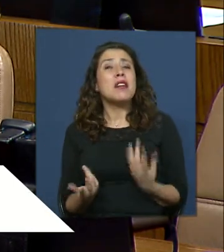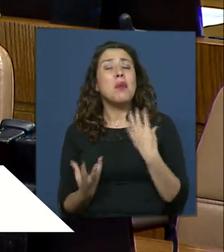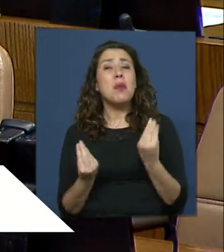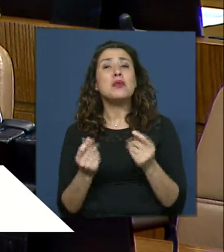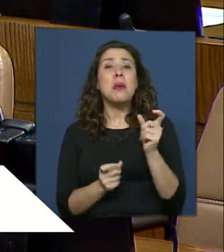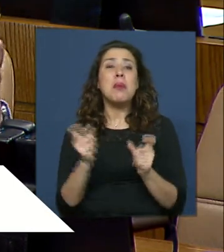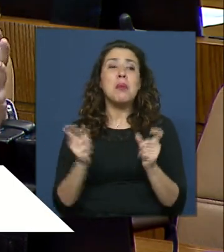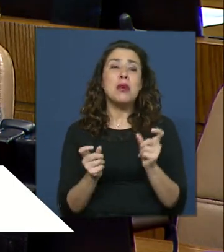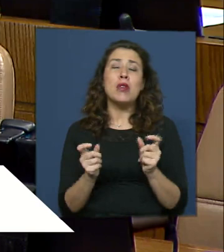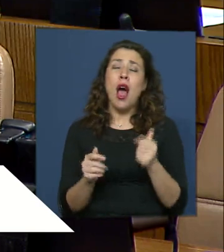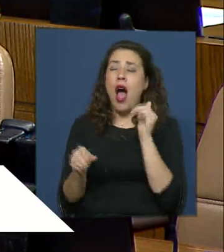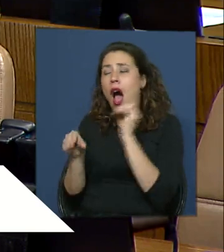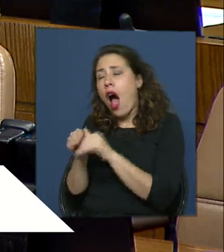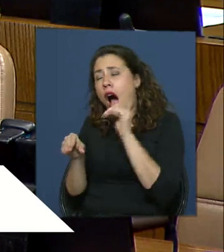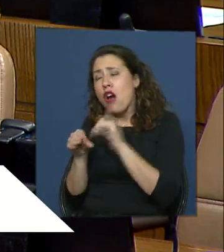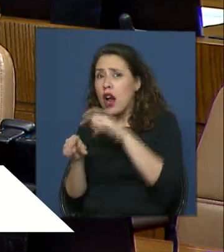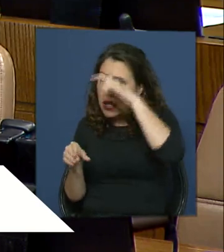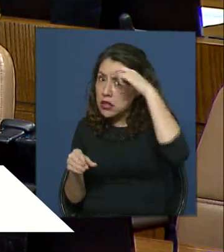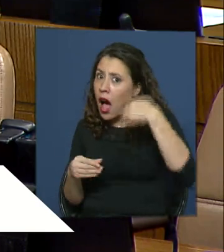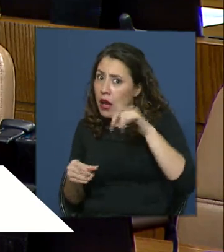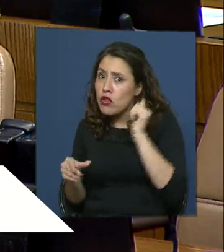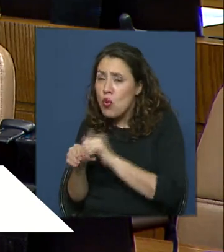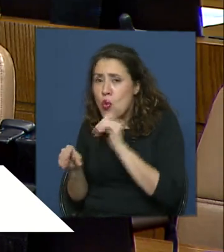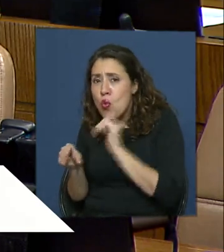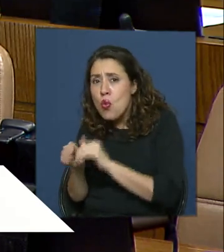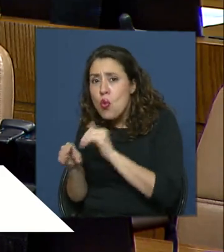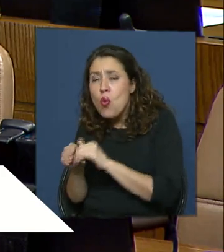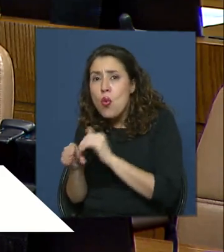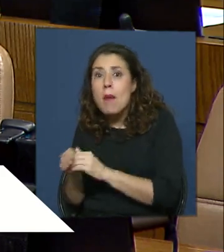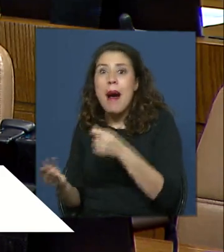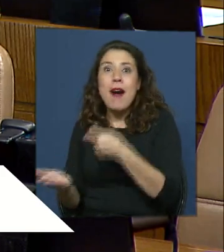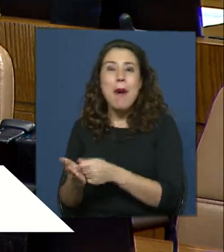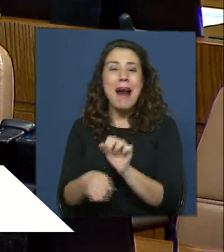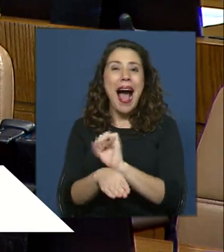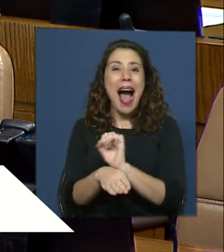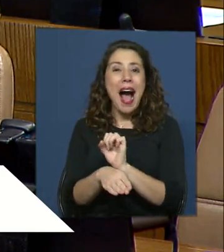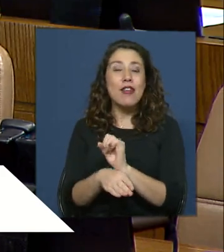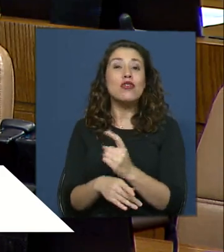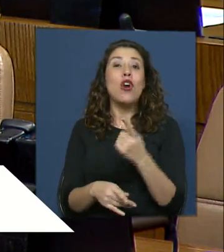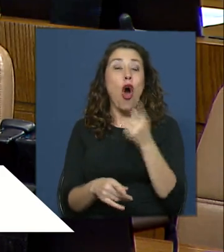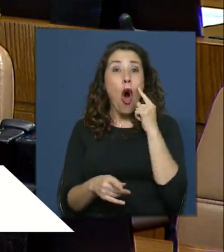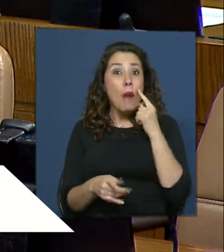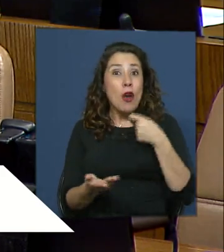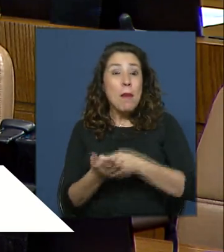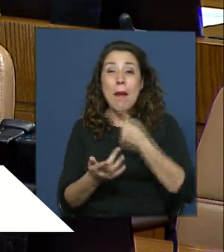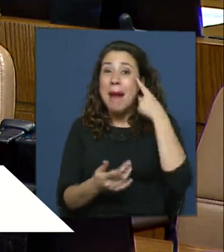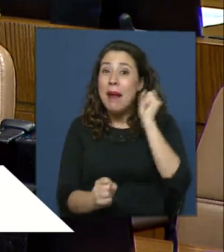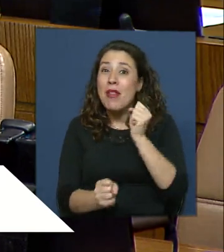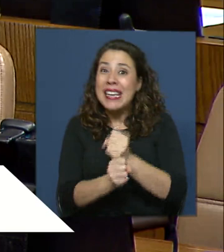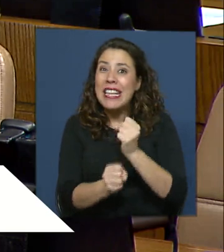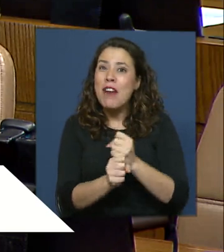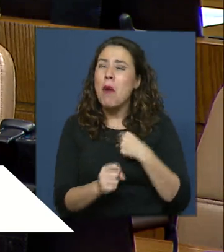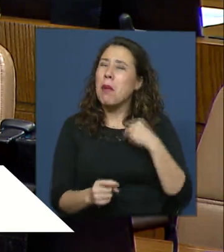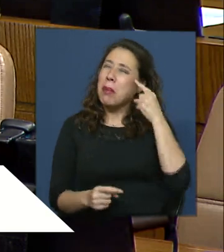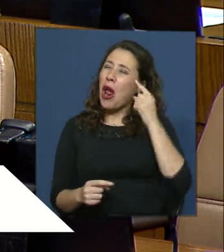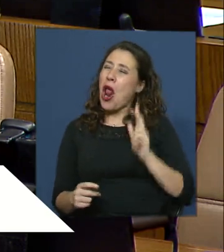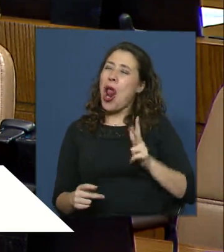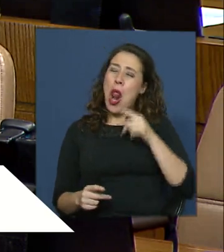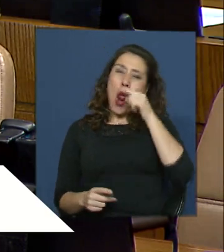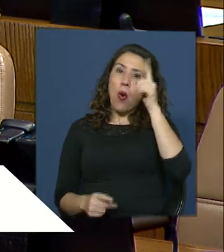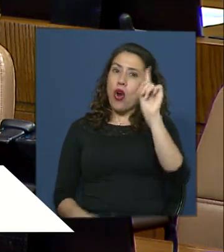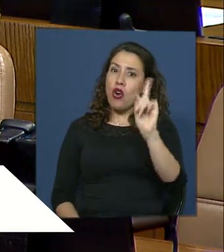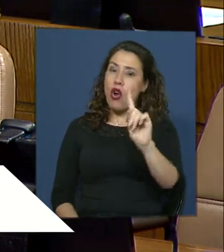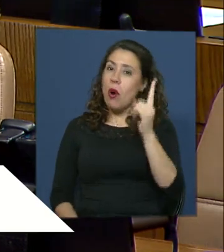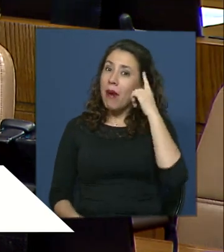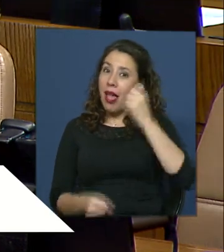la gente ahorra toda una vida, presidente, para tener un vehículo. En este caso, un vehículo para el trabajo, no era un trabajo, un vehículo de lujo.